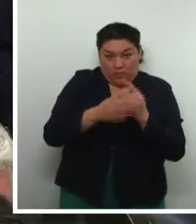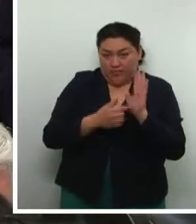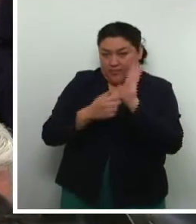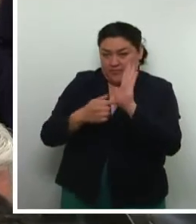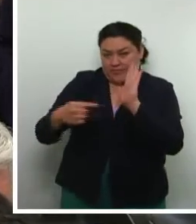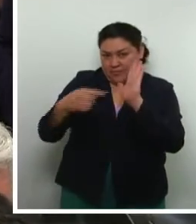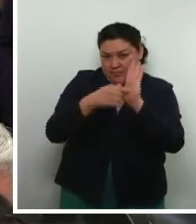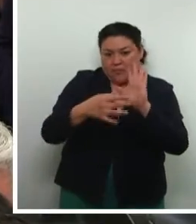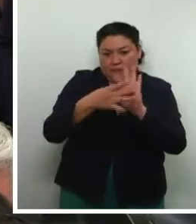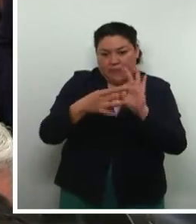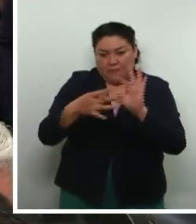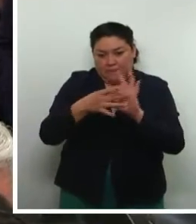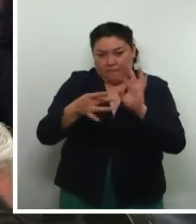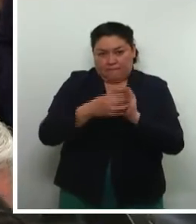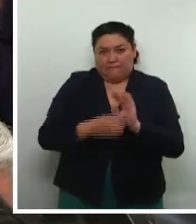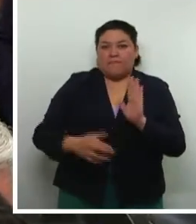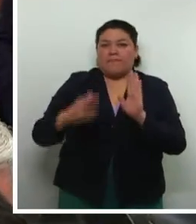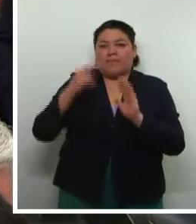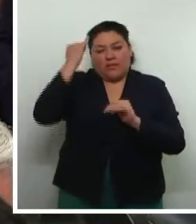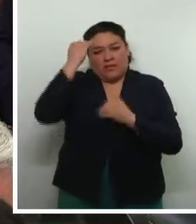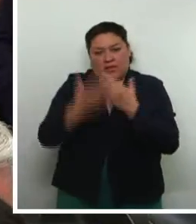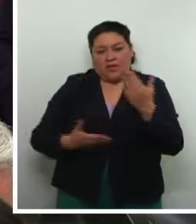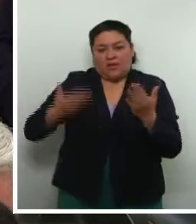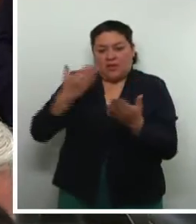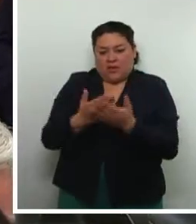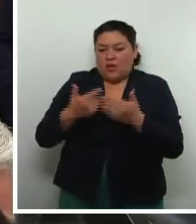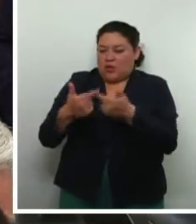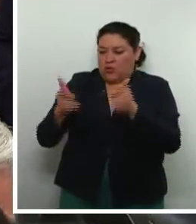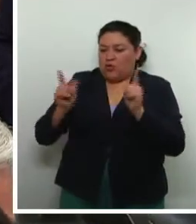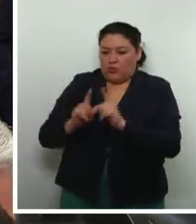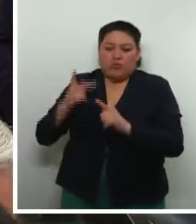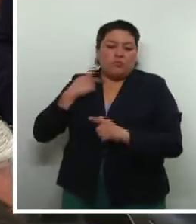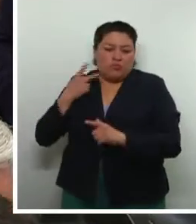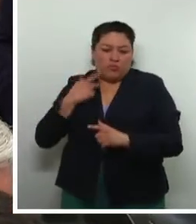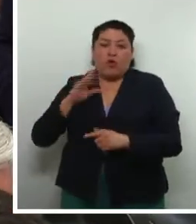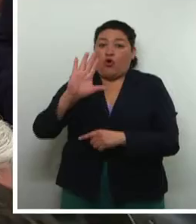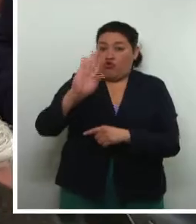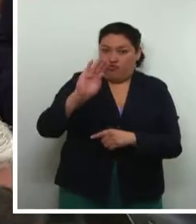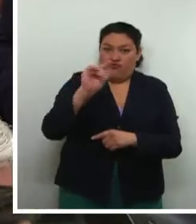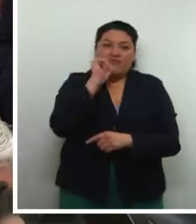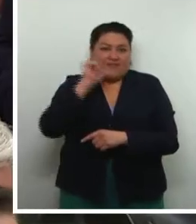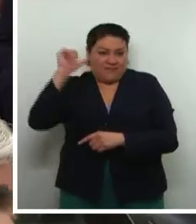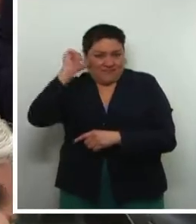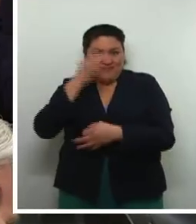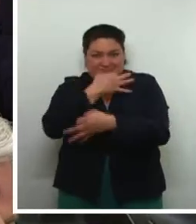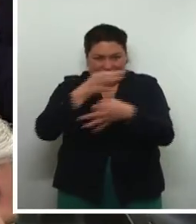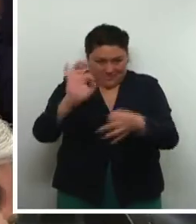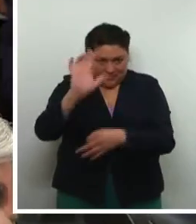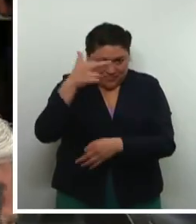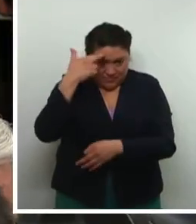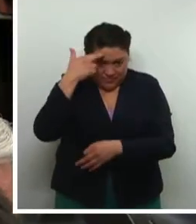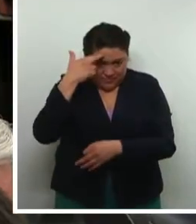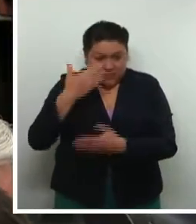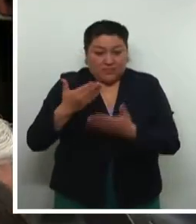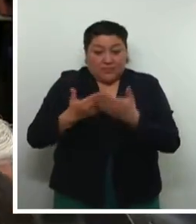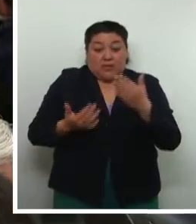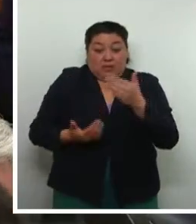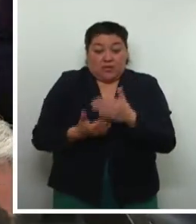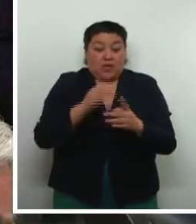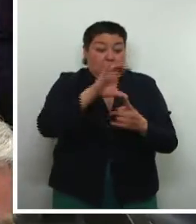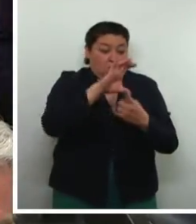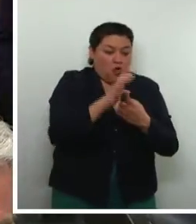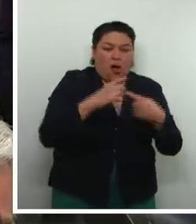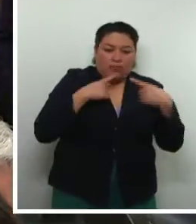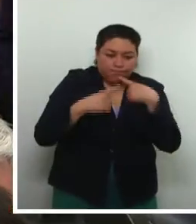dictamen motivó un conjunto de reservas de todos los grupos parlamentarios, 90 reservas el día de ayer. Se abrió el espacio en la comisión